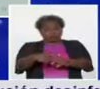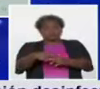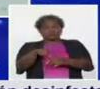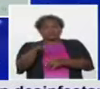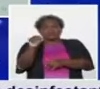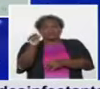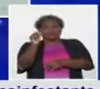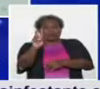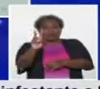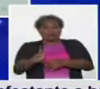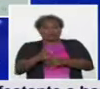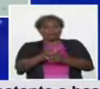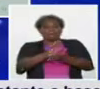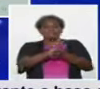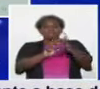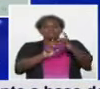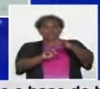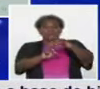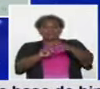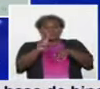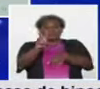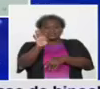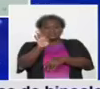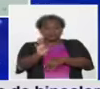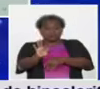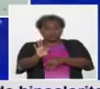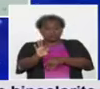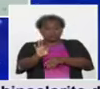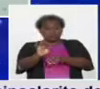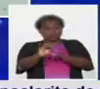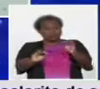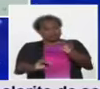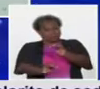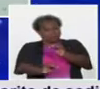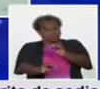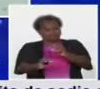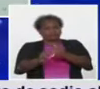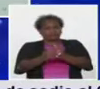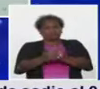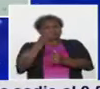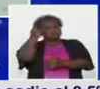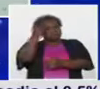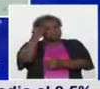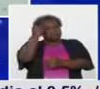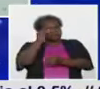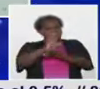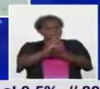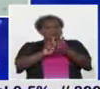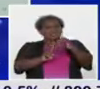Matanzas, 28 casos menos, 31 ayer. Esperemos que se pueda estabilizar